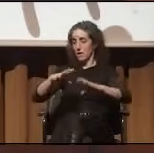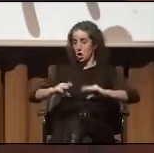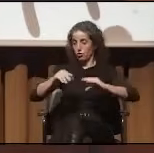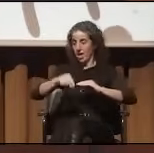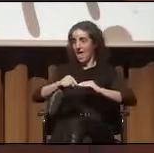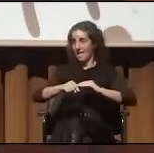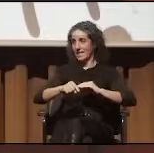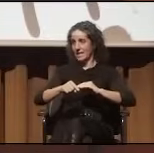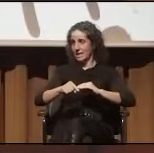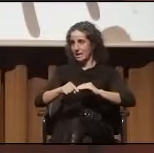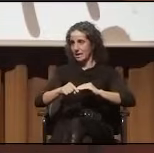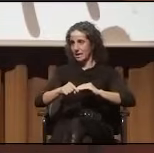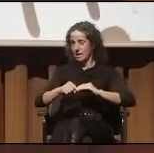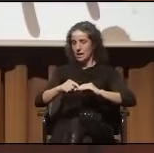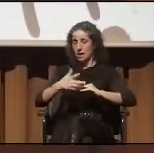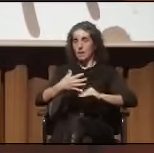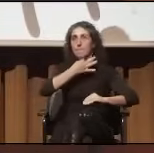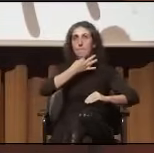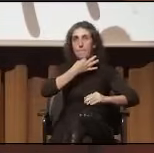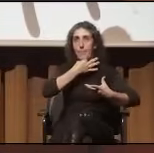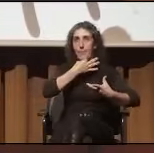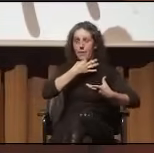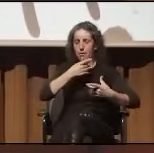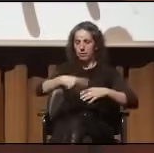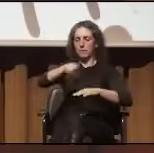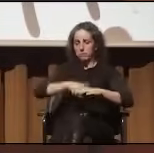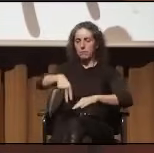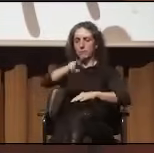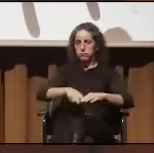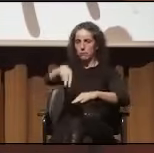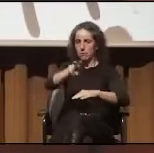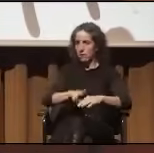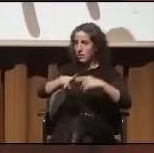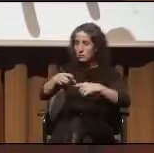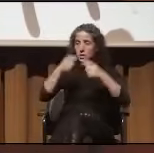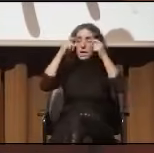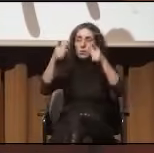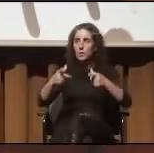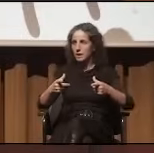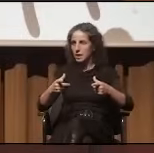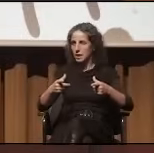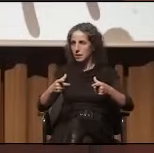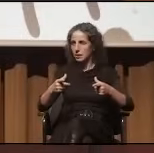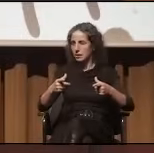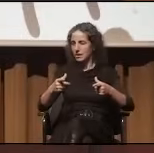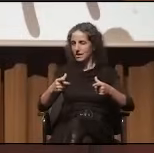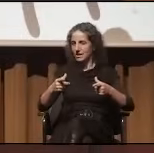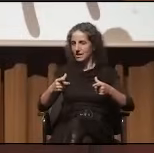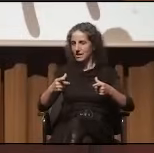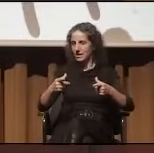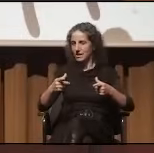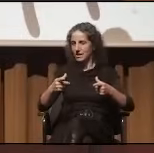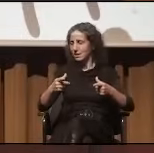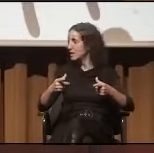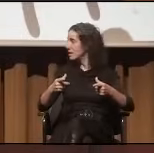te obligan. Entonces, otra vez y otra vez. Y te das, descubres experiencialmente que tu miedo, cuando te tiras contraído, te pegas un